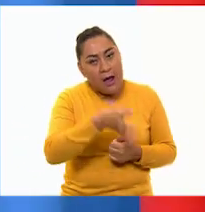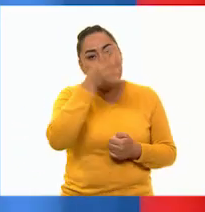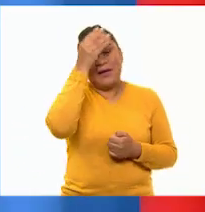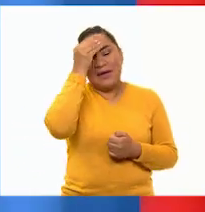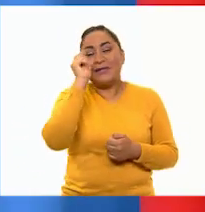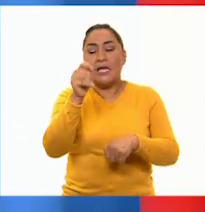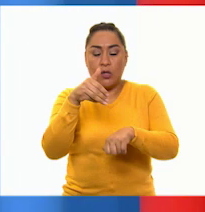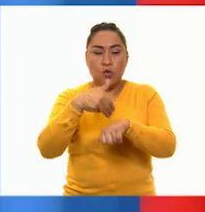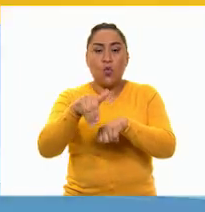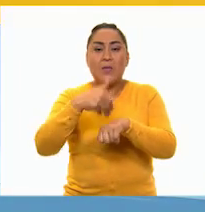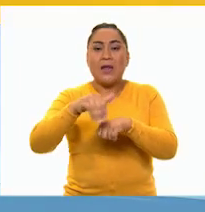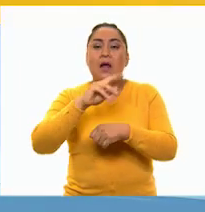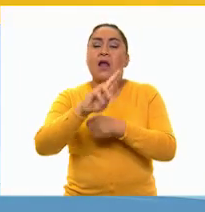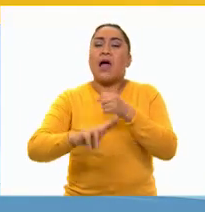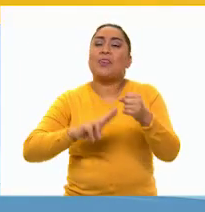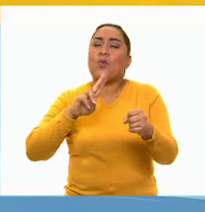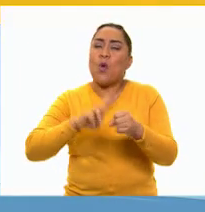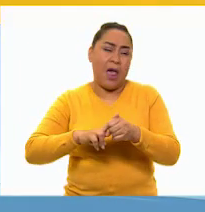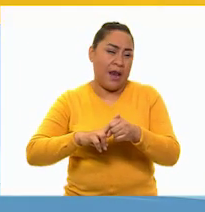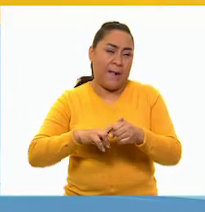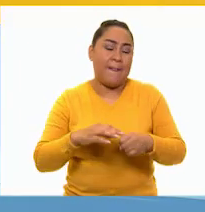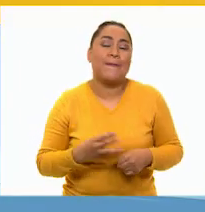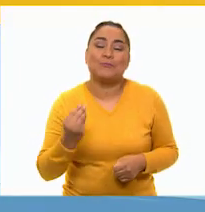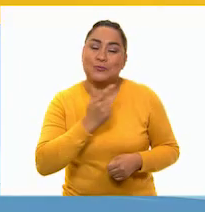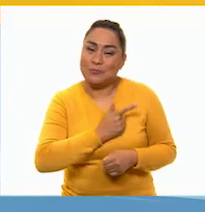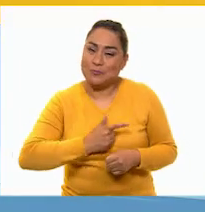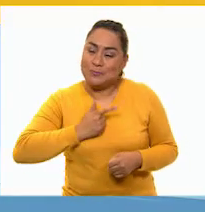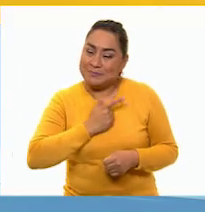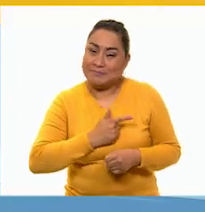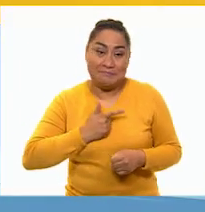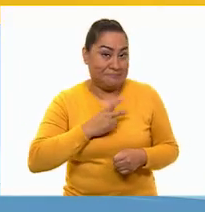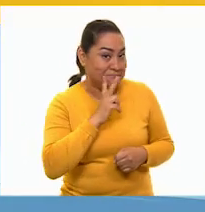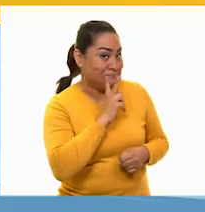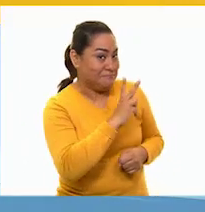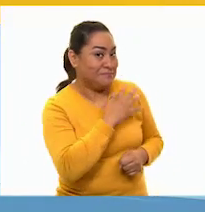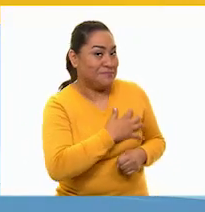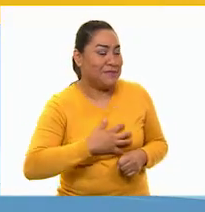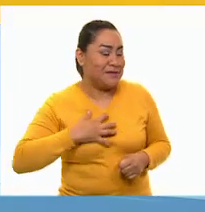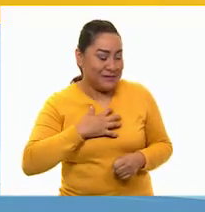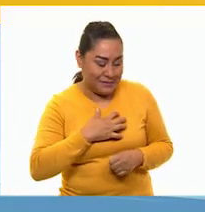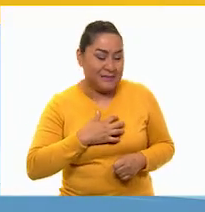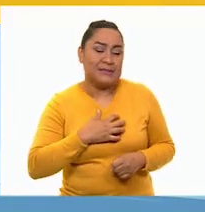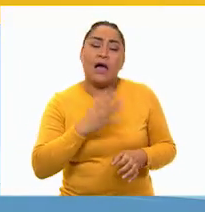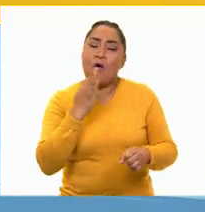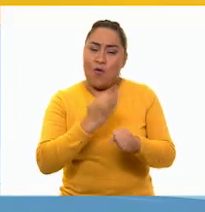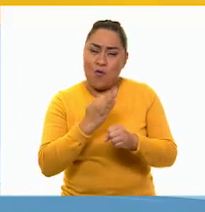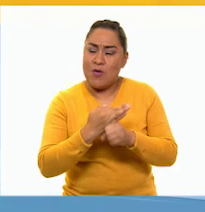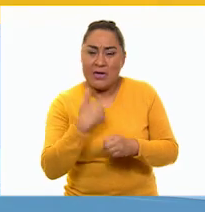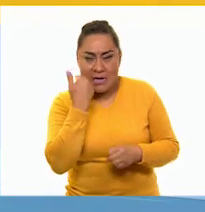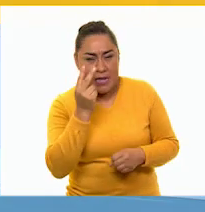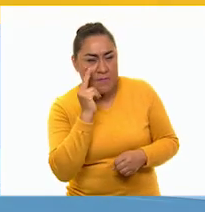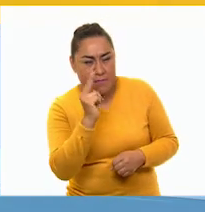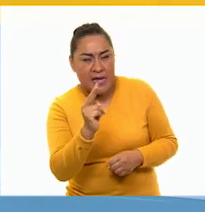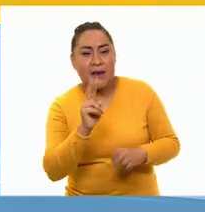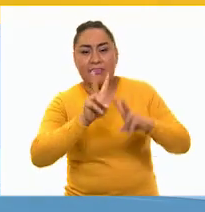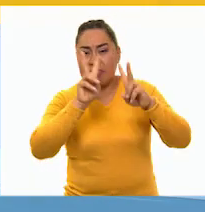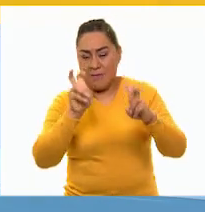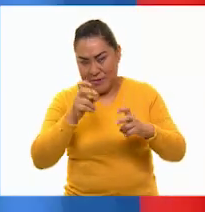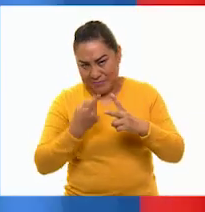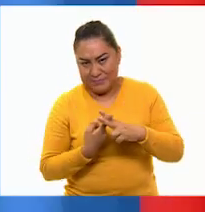los números naturales. Me da mucho gusto verte tan entusiasmada, pero ¿qué te parece si comenzamos con nuestro tema de